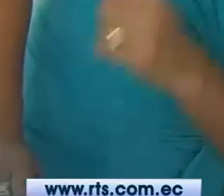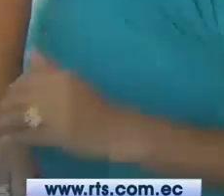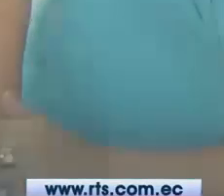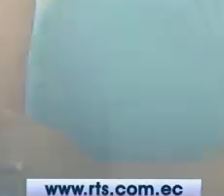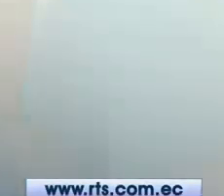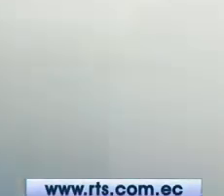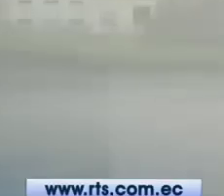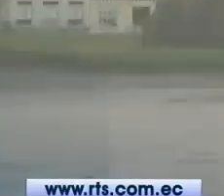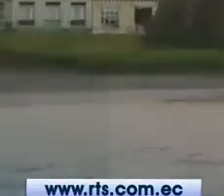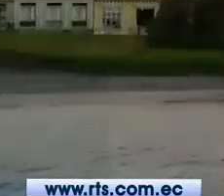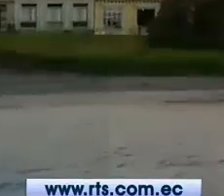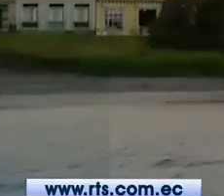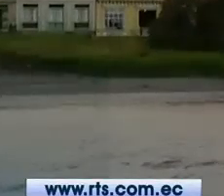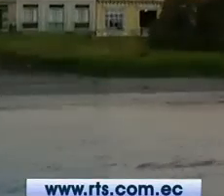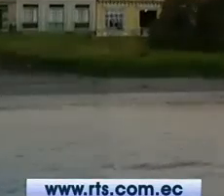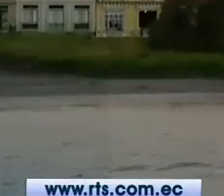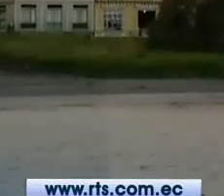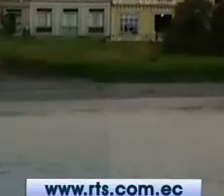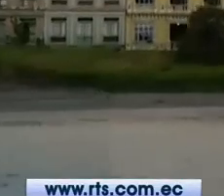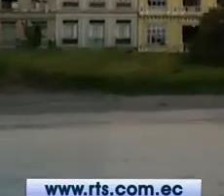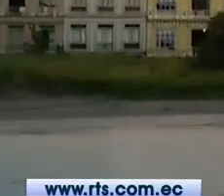Dímelo, dímelo.